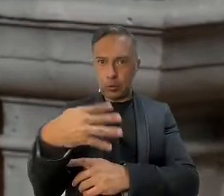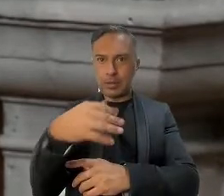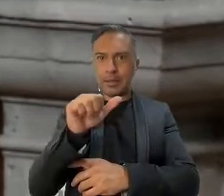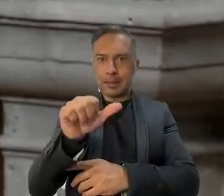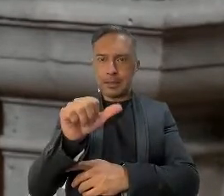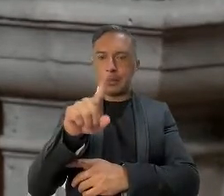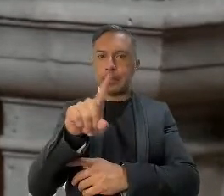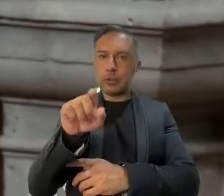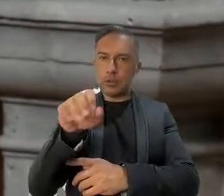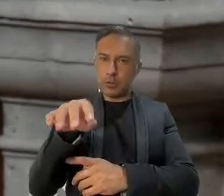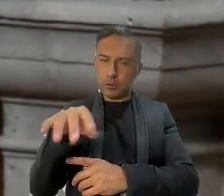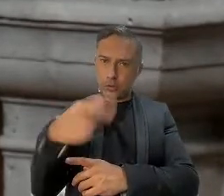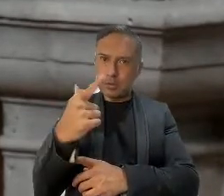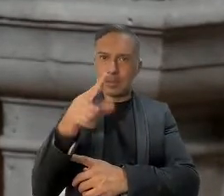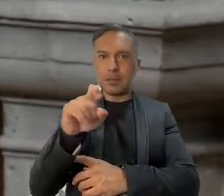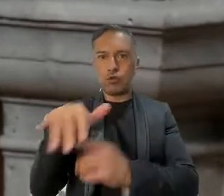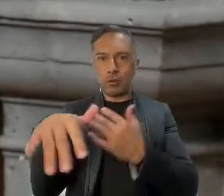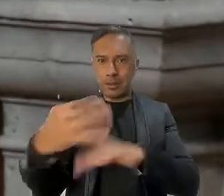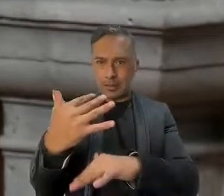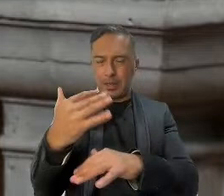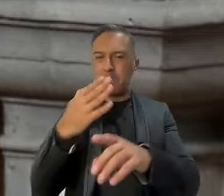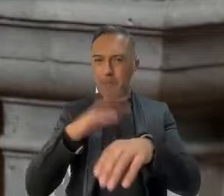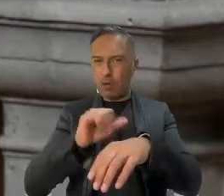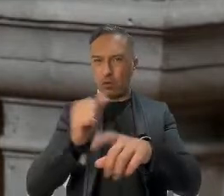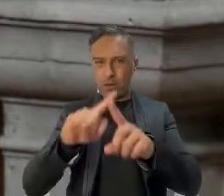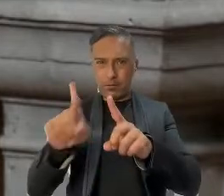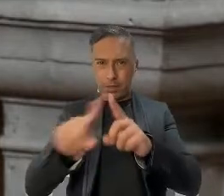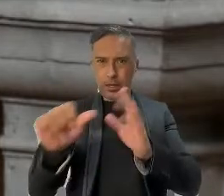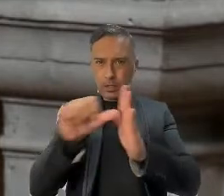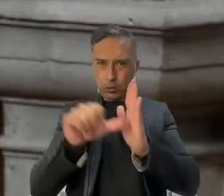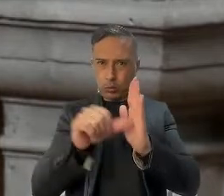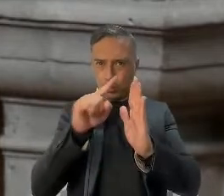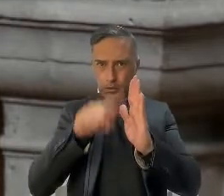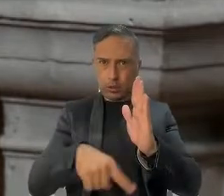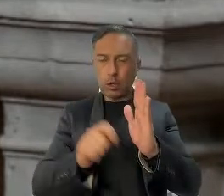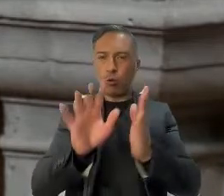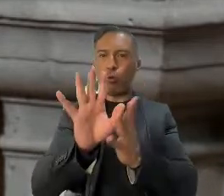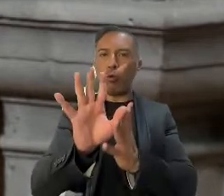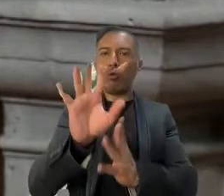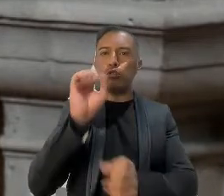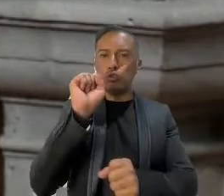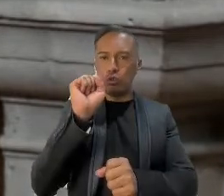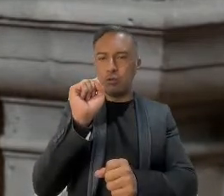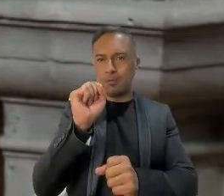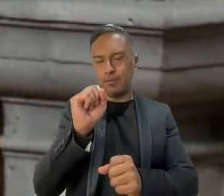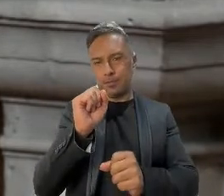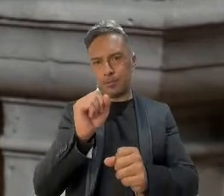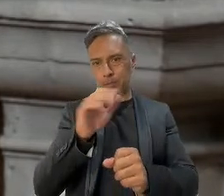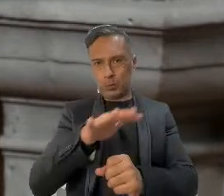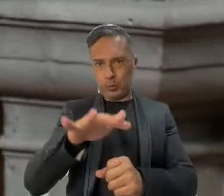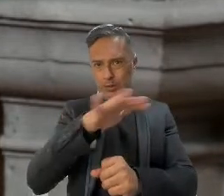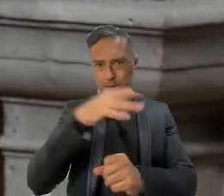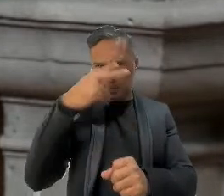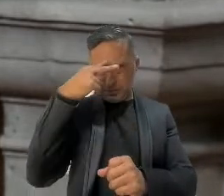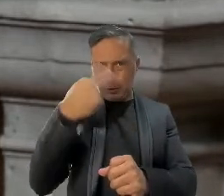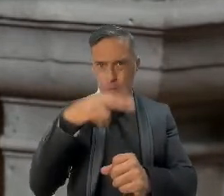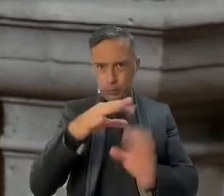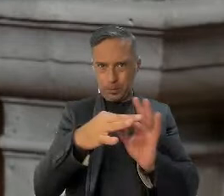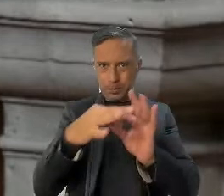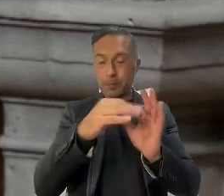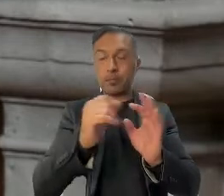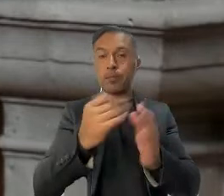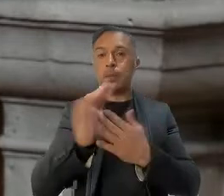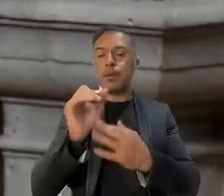16, 112, 115 y demás relativos y aplicables de la Constitución Política de los Estados Unidos Mexicanos, así como 61,